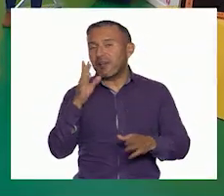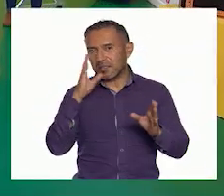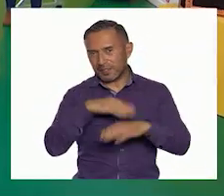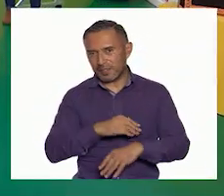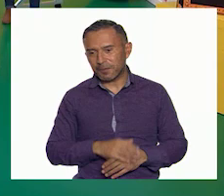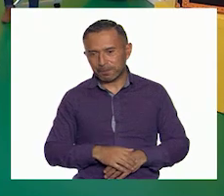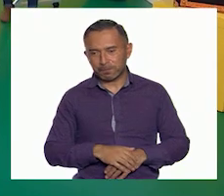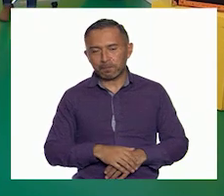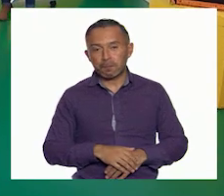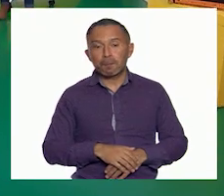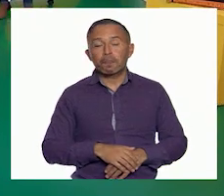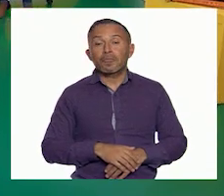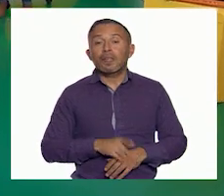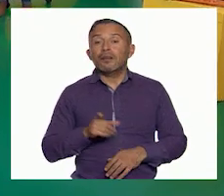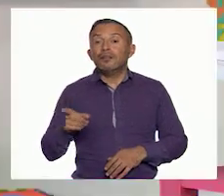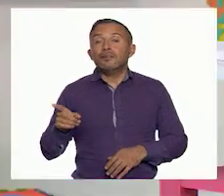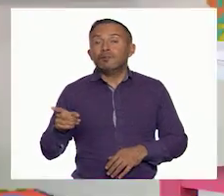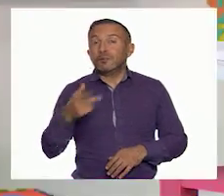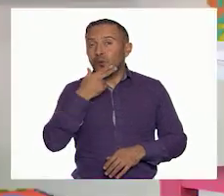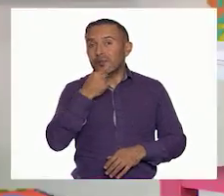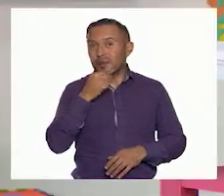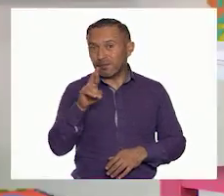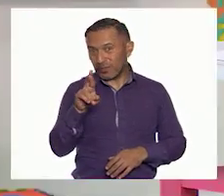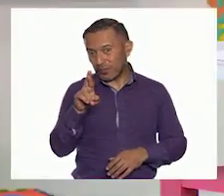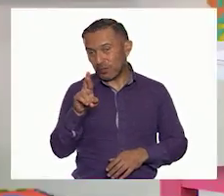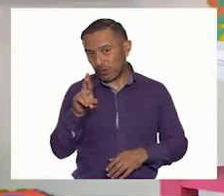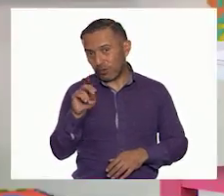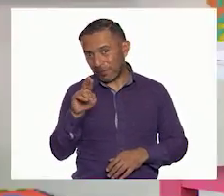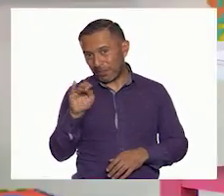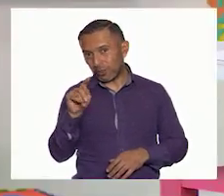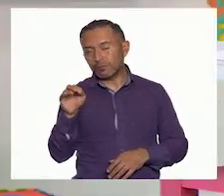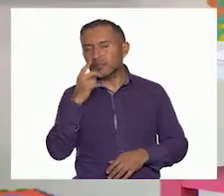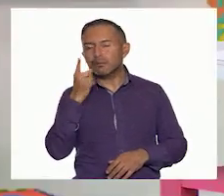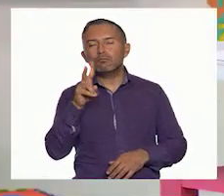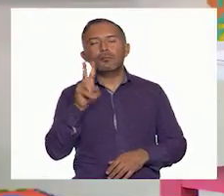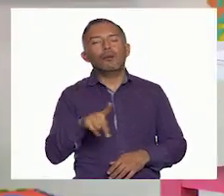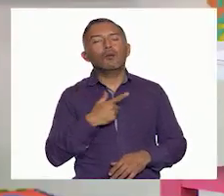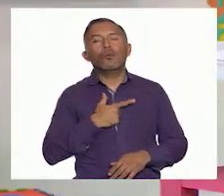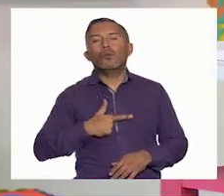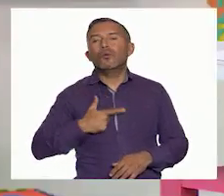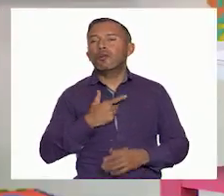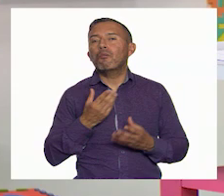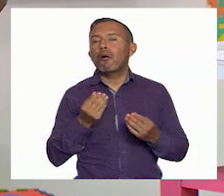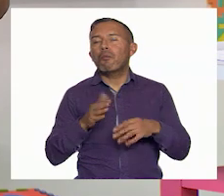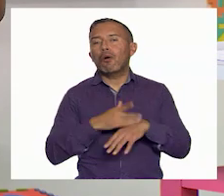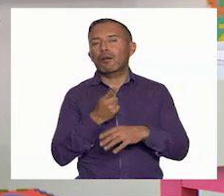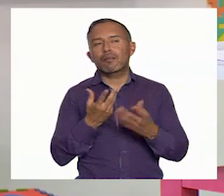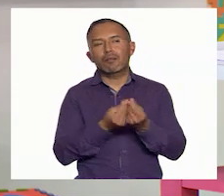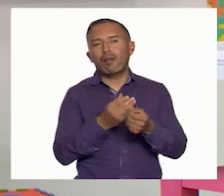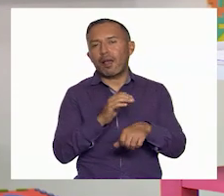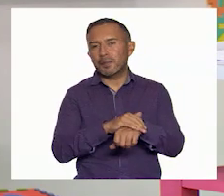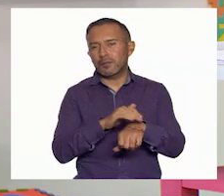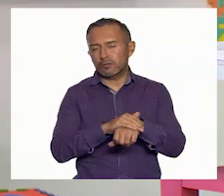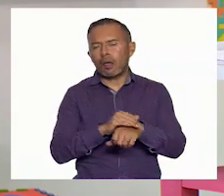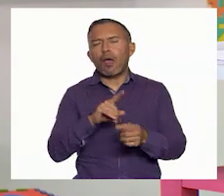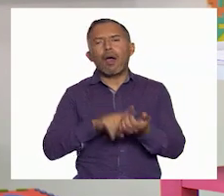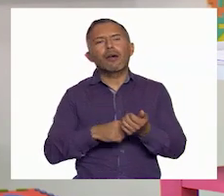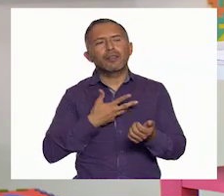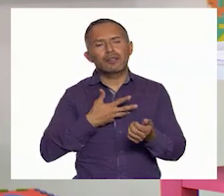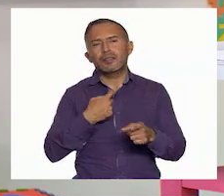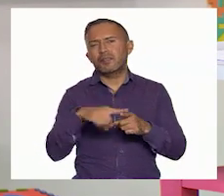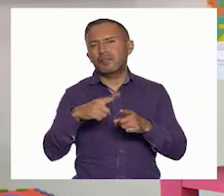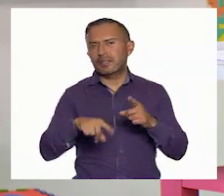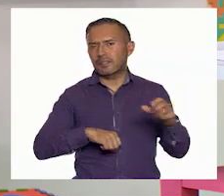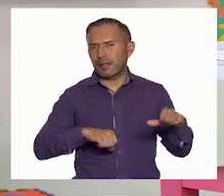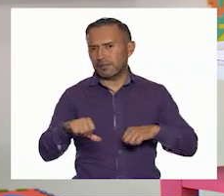nos contaba que esa actividad a él le gustaba mucho porque la compartía con sus amigos. Hay muchas actividades recreativas